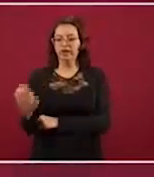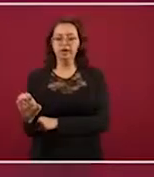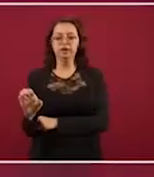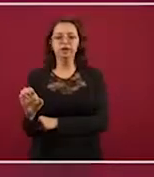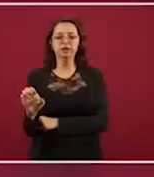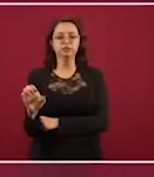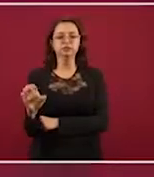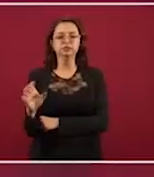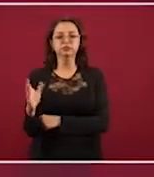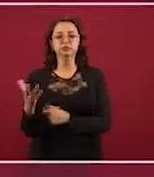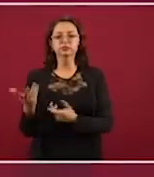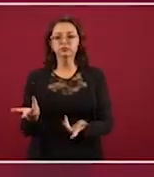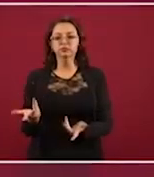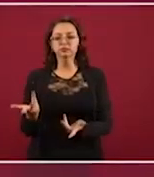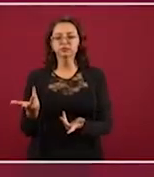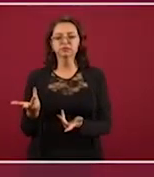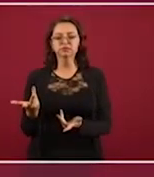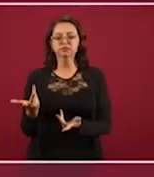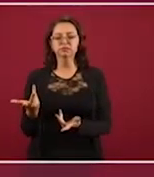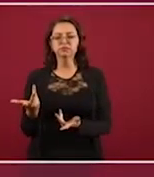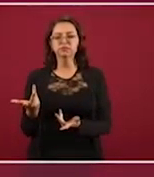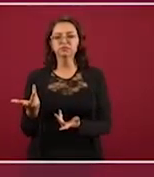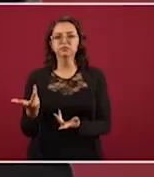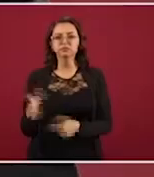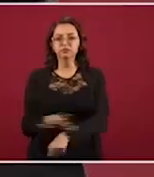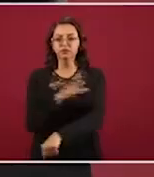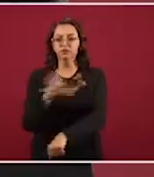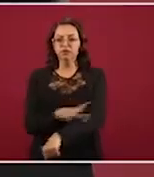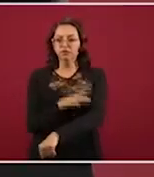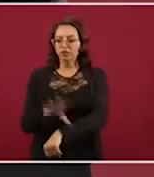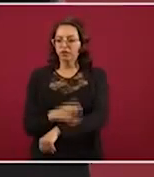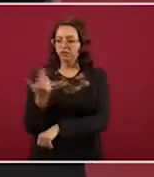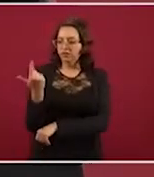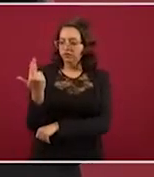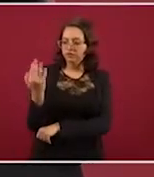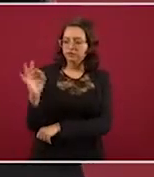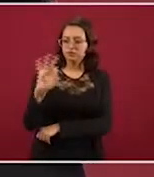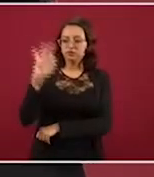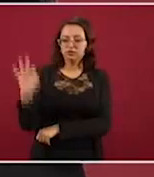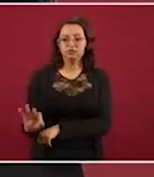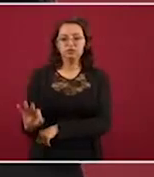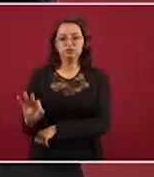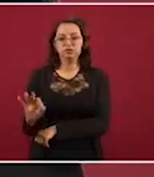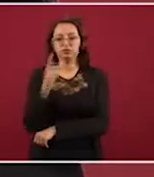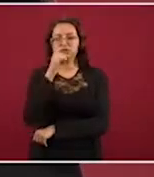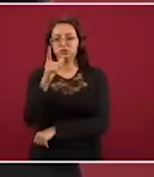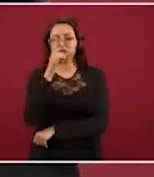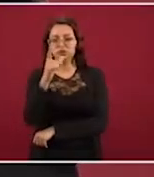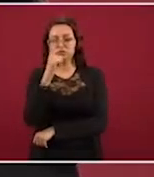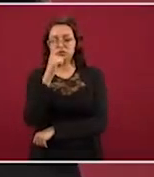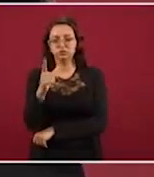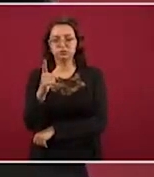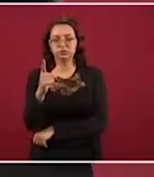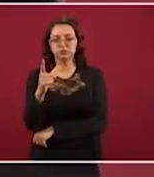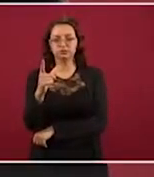estuviese generando solo el 25%